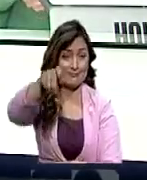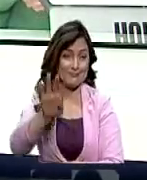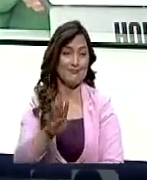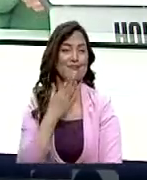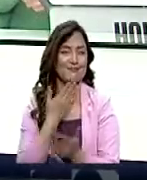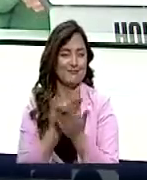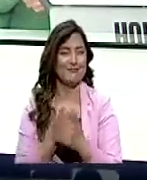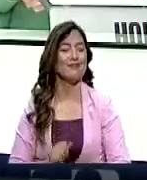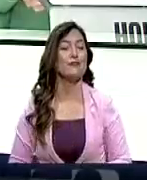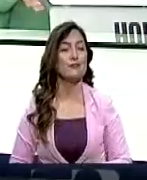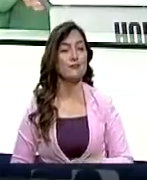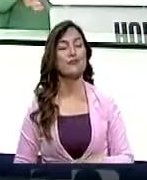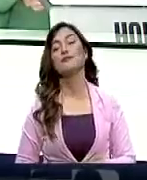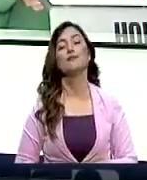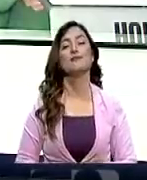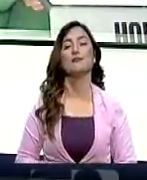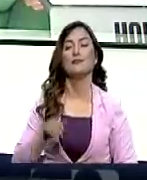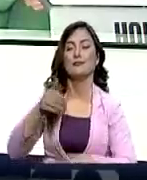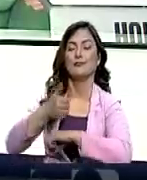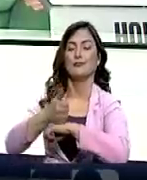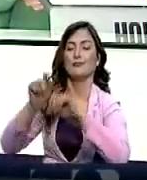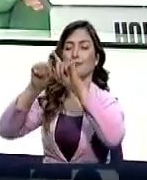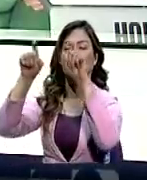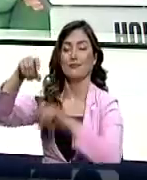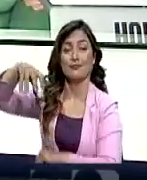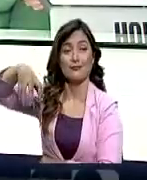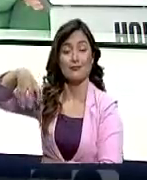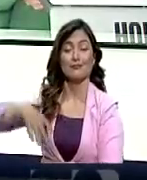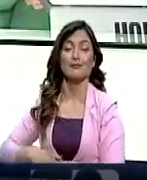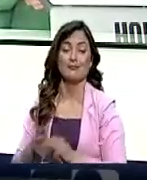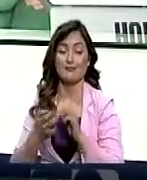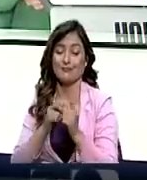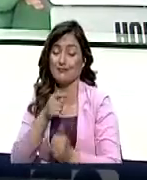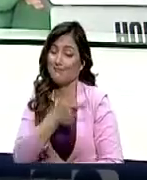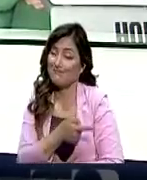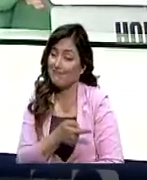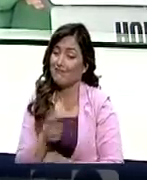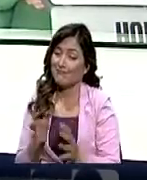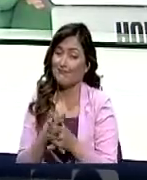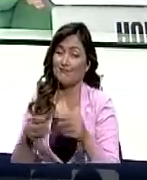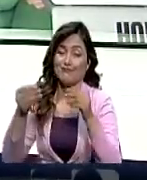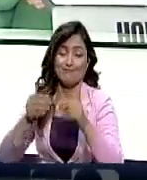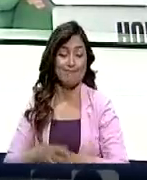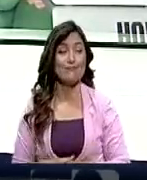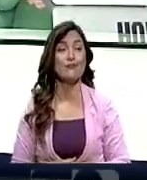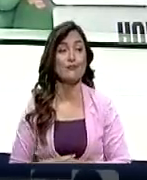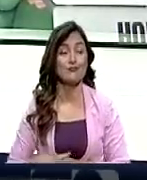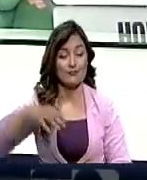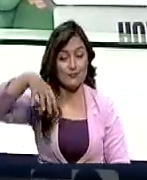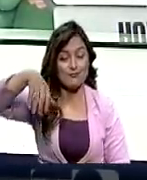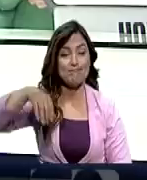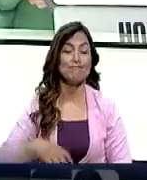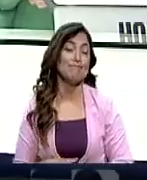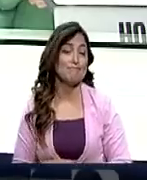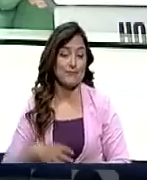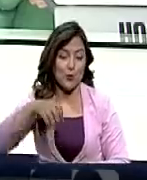Desde aquí, el llamado a las autoridades de la empresa de agua potable para que solucionen este inconveniente vital, el tema del agua potable que no